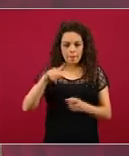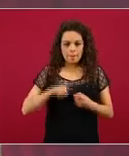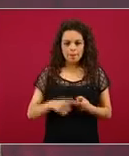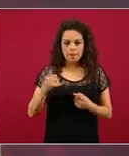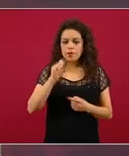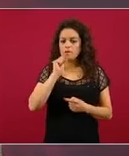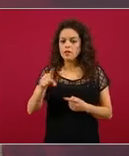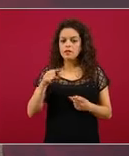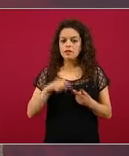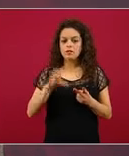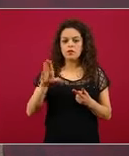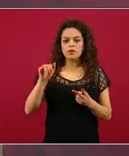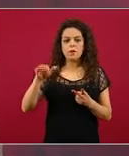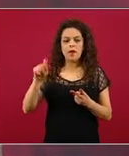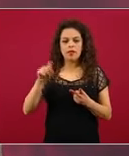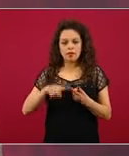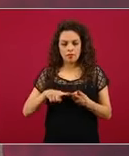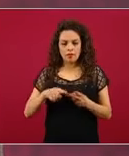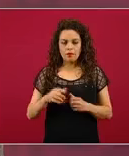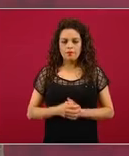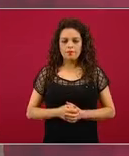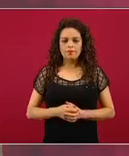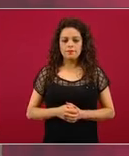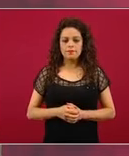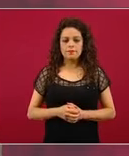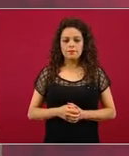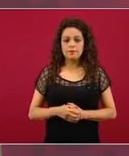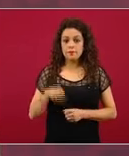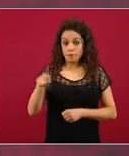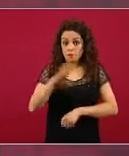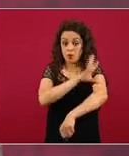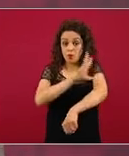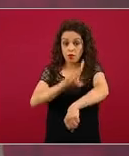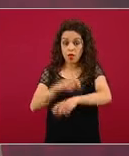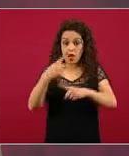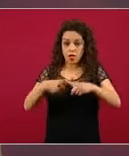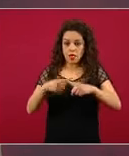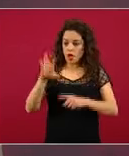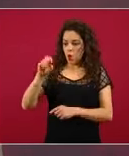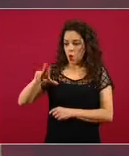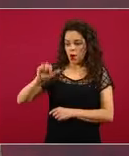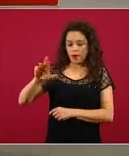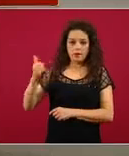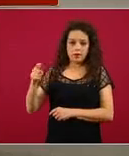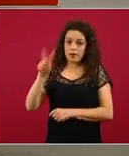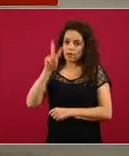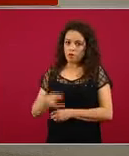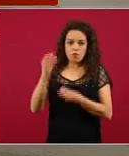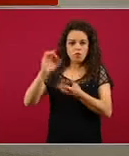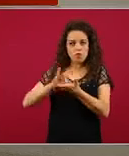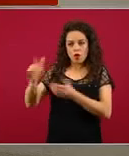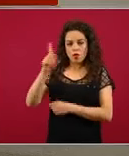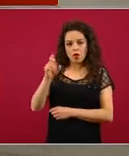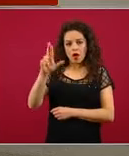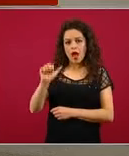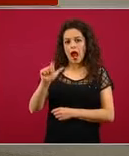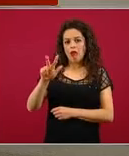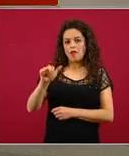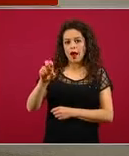del CIMAT, el Centro de Investigación en Matemáticas, y que coordina con ACIT, y siempre le agradecemos a la doctora Álvarez Builla